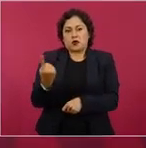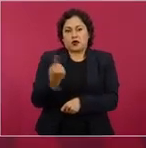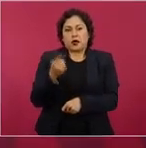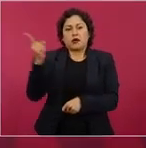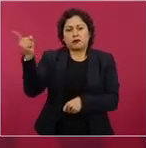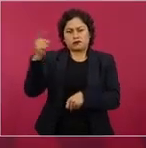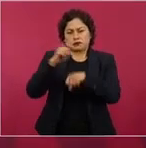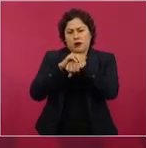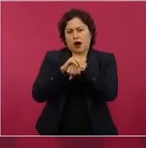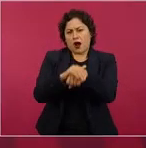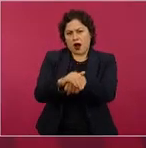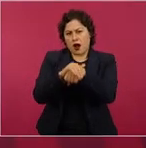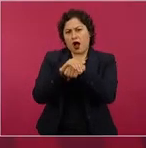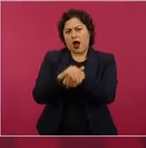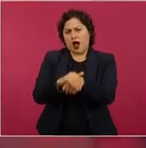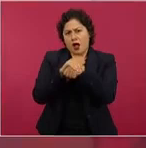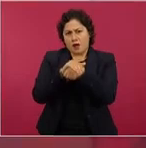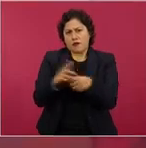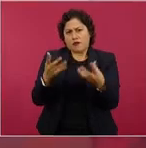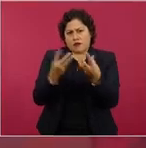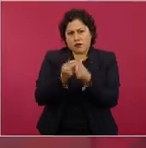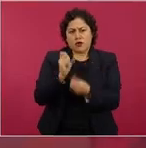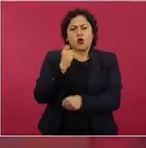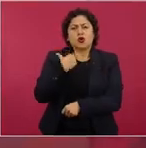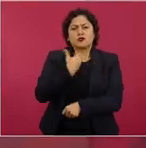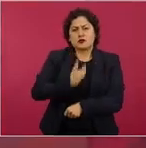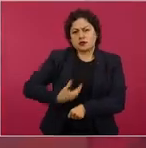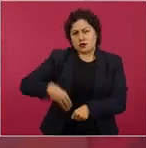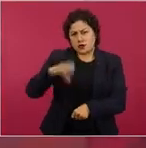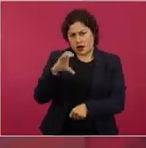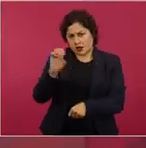amistad con Carlos Salinas.